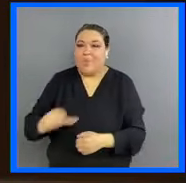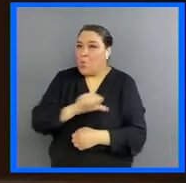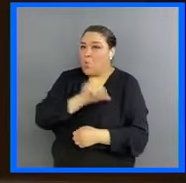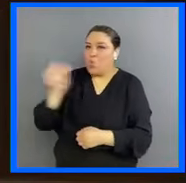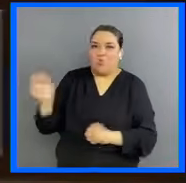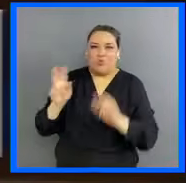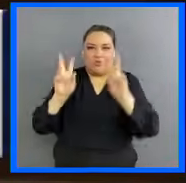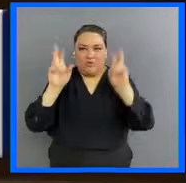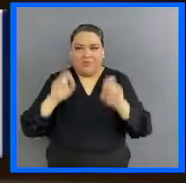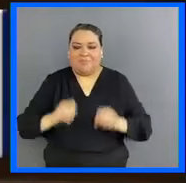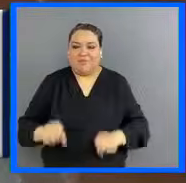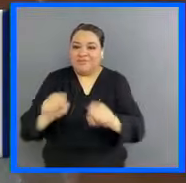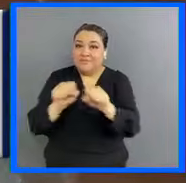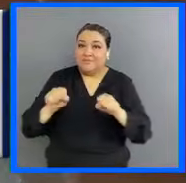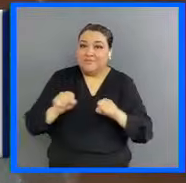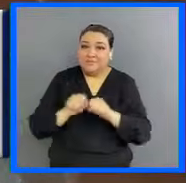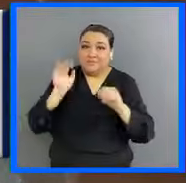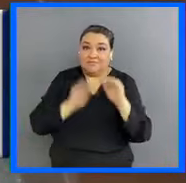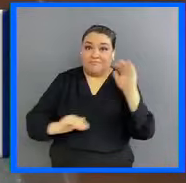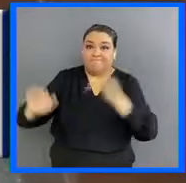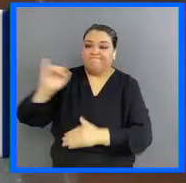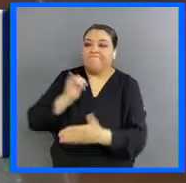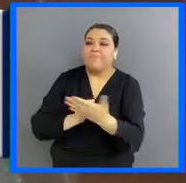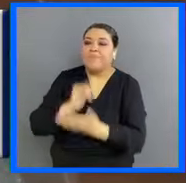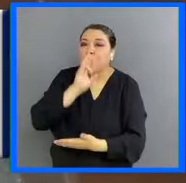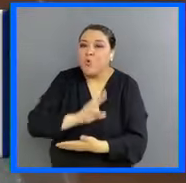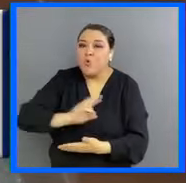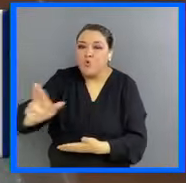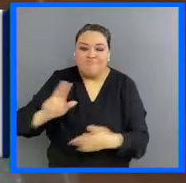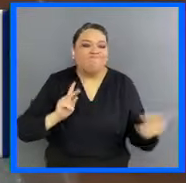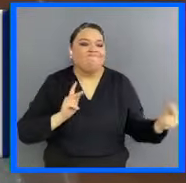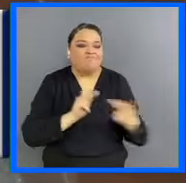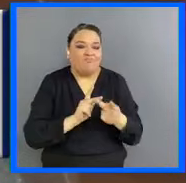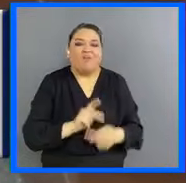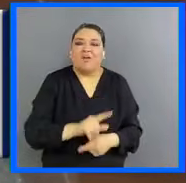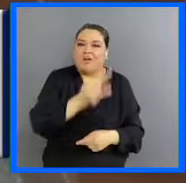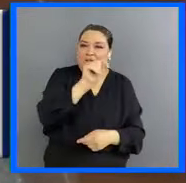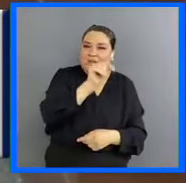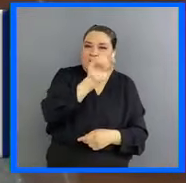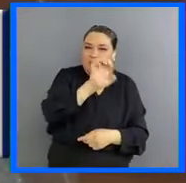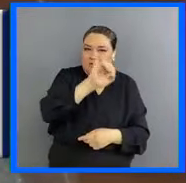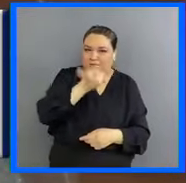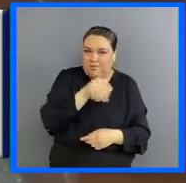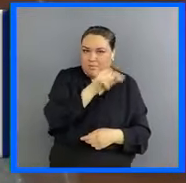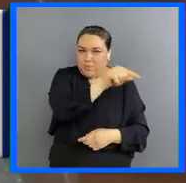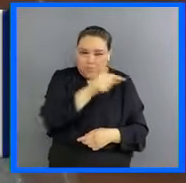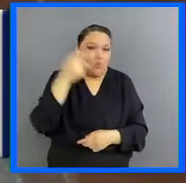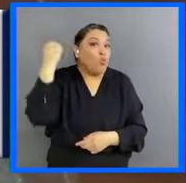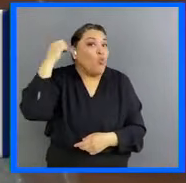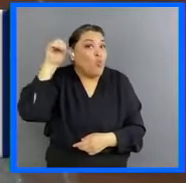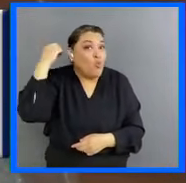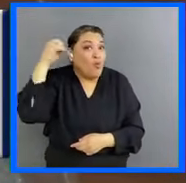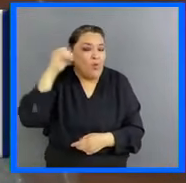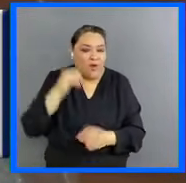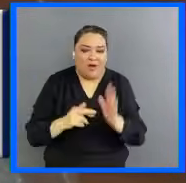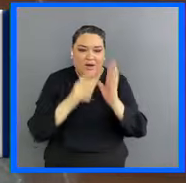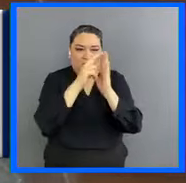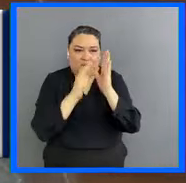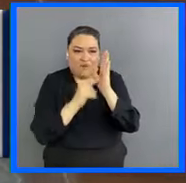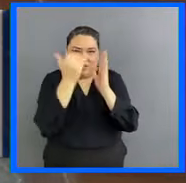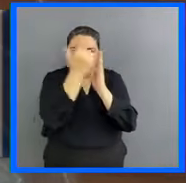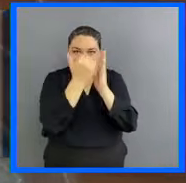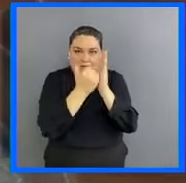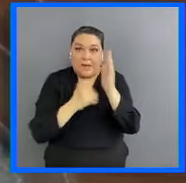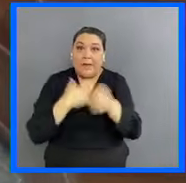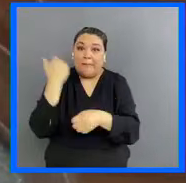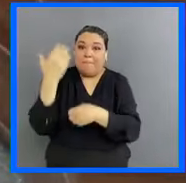Superior confirmó la resolución del Tribunal Electoral del Estado de Oaxaca en torno a los lineamientos del procedimiento de